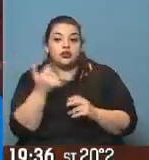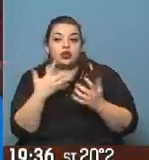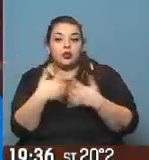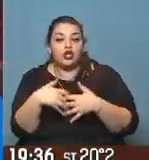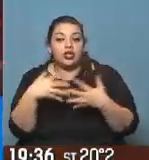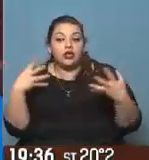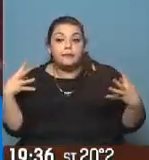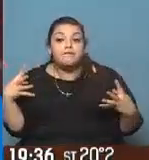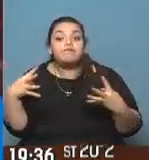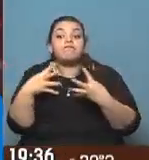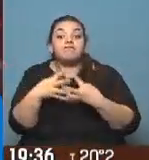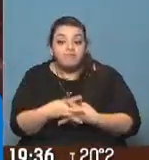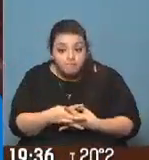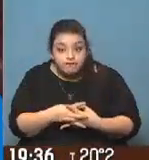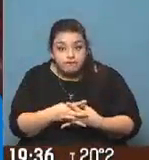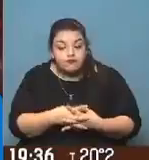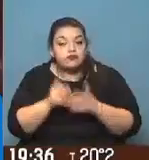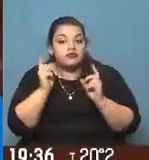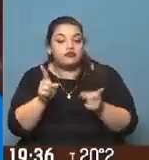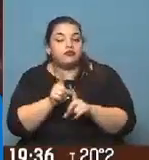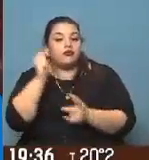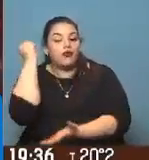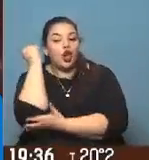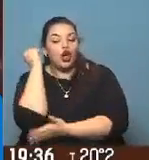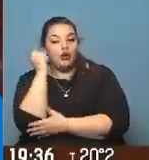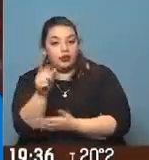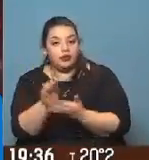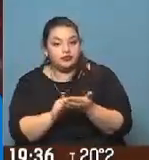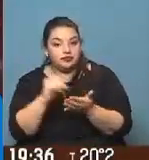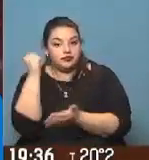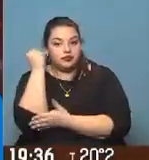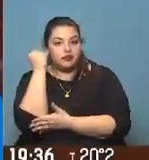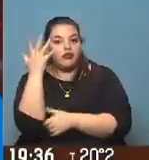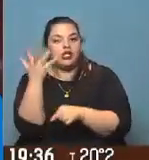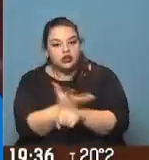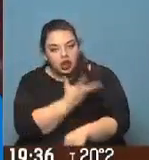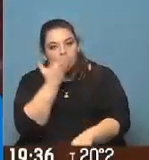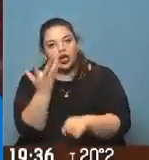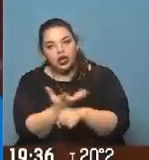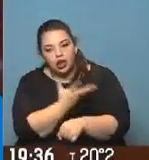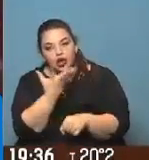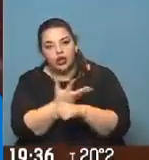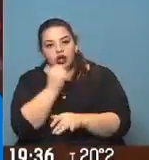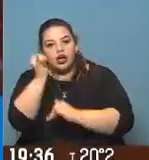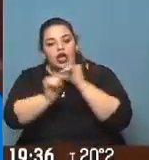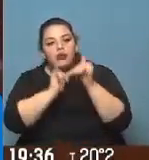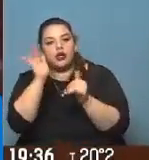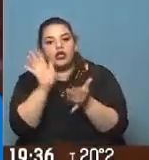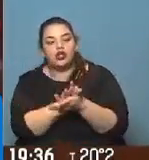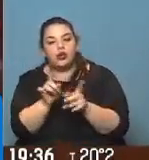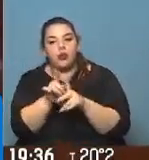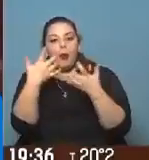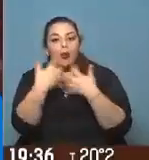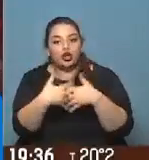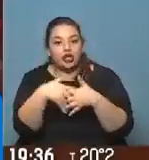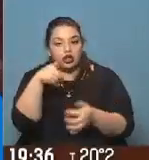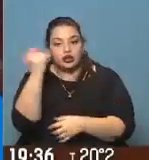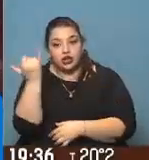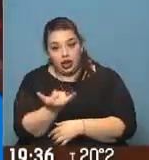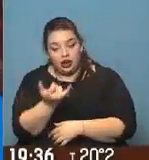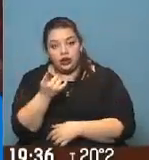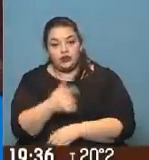la coyuntura económica, que el ministro de Economía esté 5 horas para explicar un presupuesto y